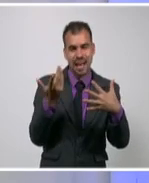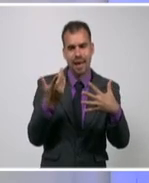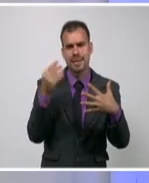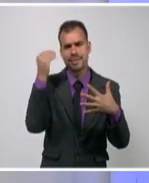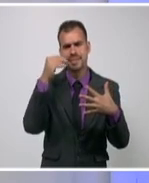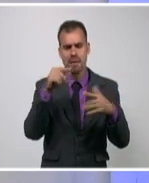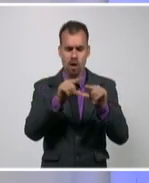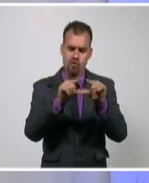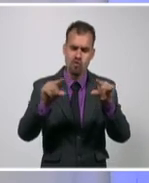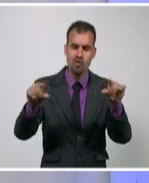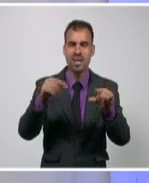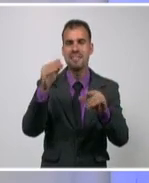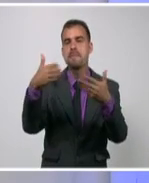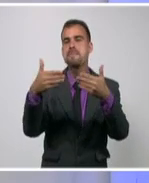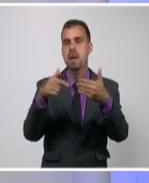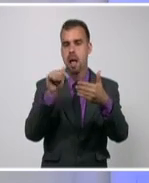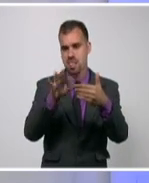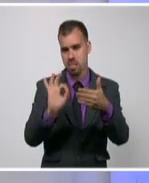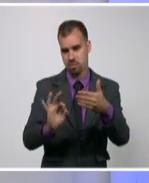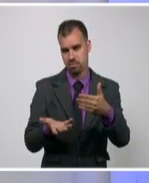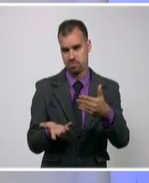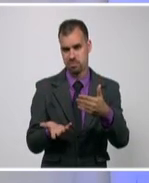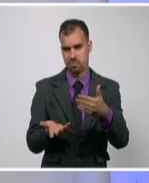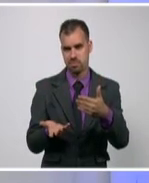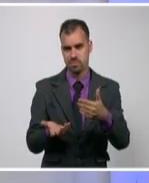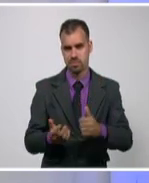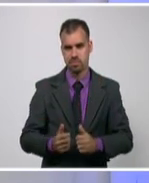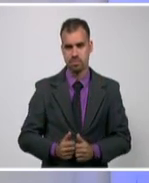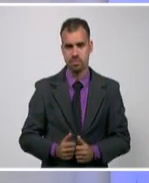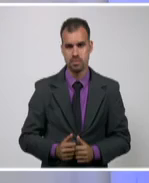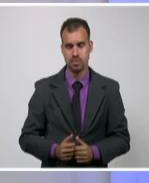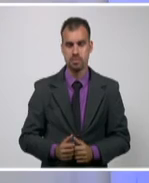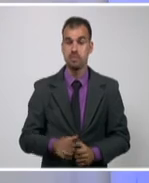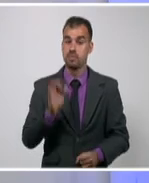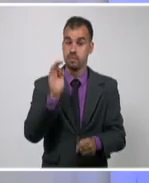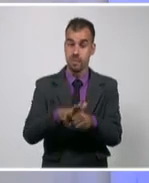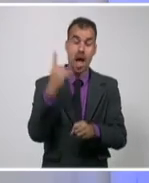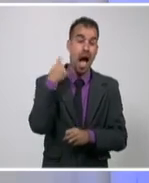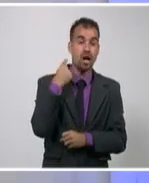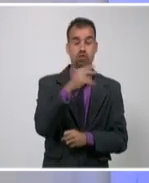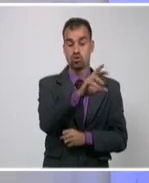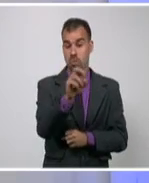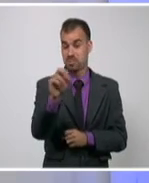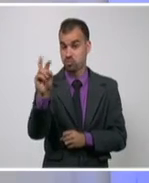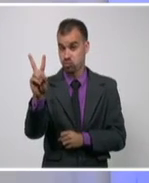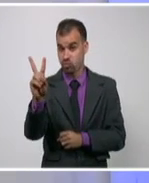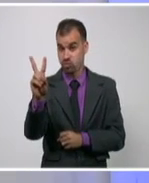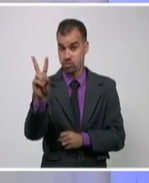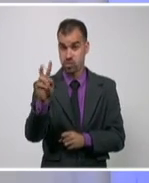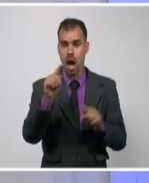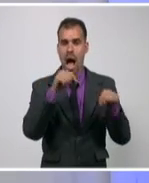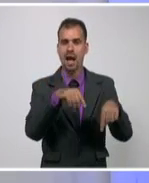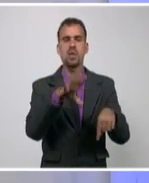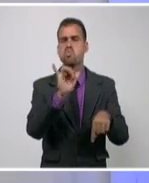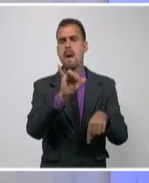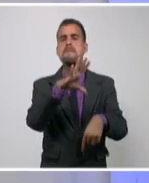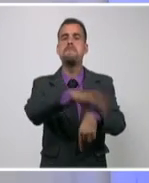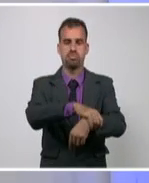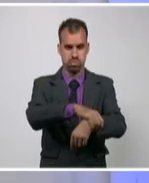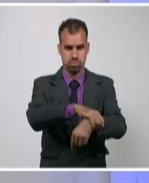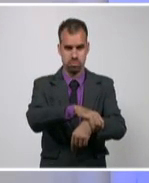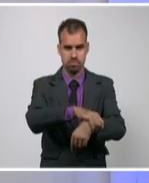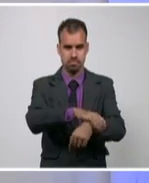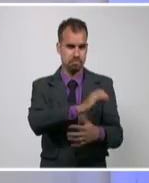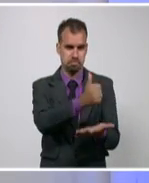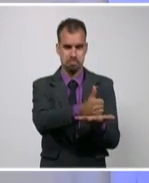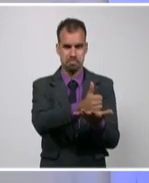que se trastocaron con el tiempo hasta acoger desde el año 2002 un centro de detención a raíz de la